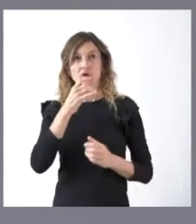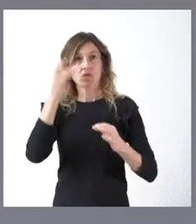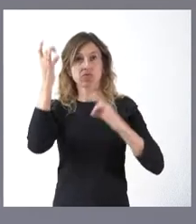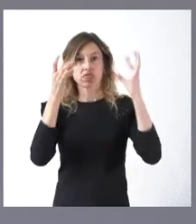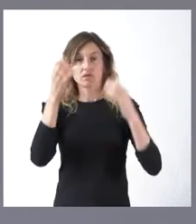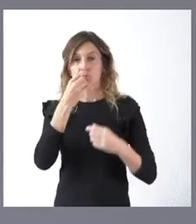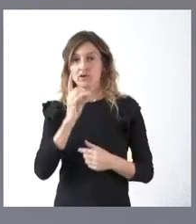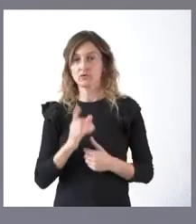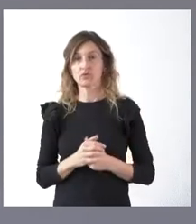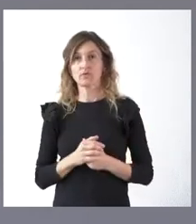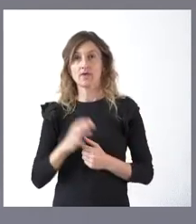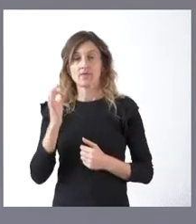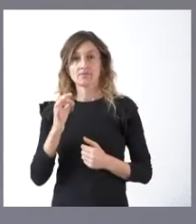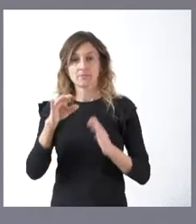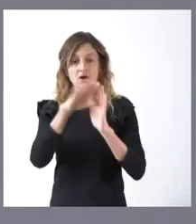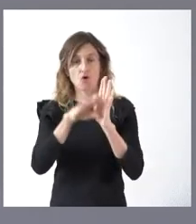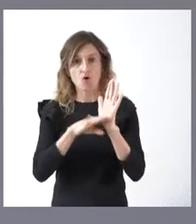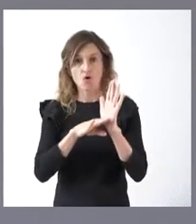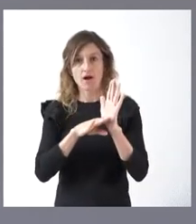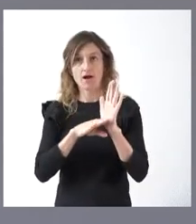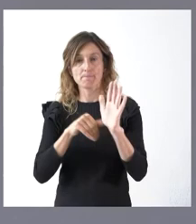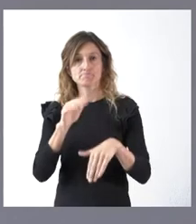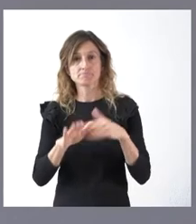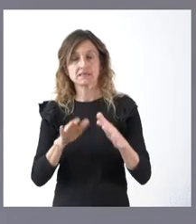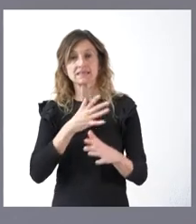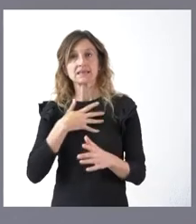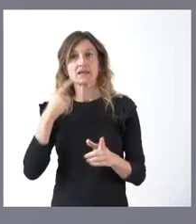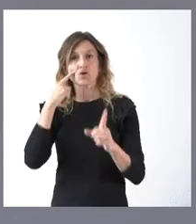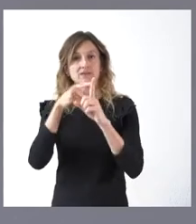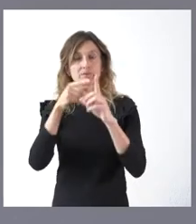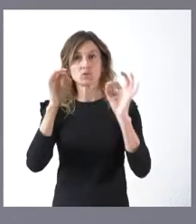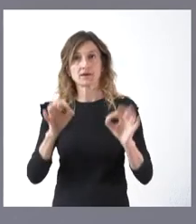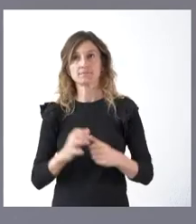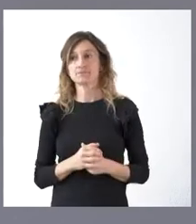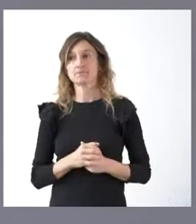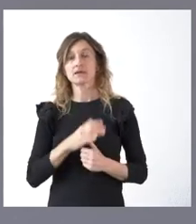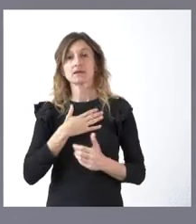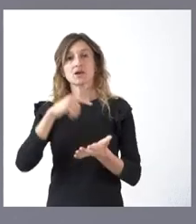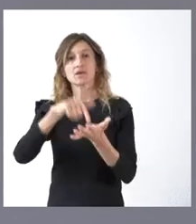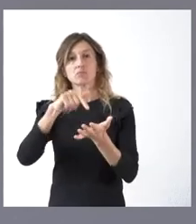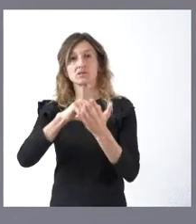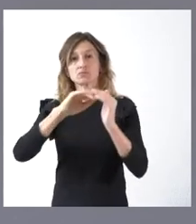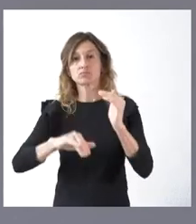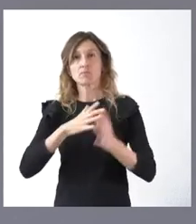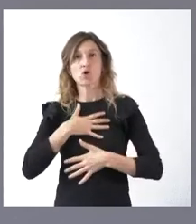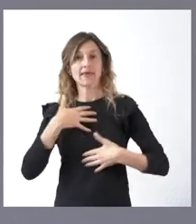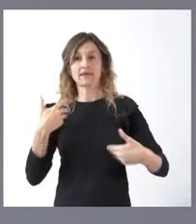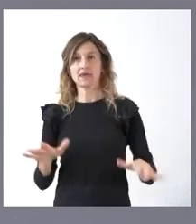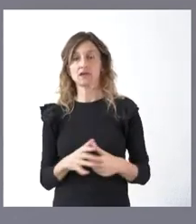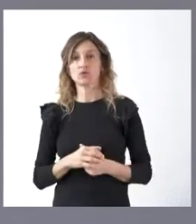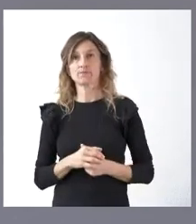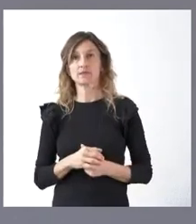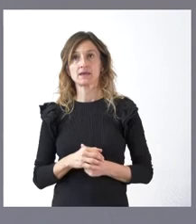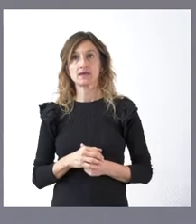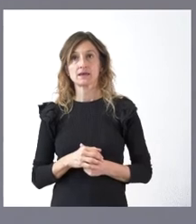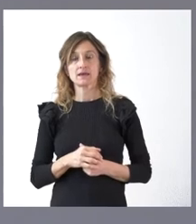Es bueno tener una hoja de ruta es bueno saber lo que se quiere y nosotros bajamos los impuestos Porque queremos y Porque queremos